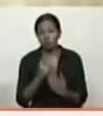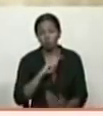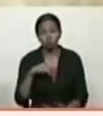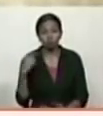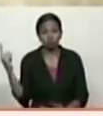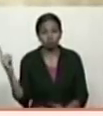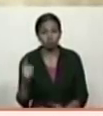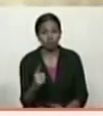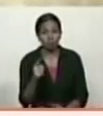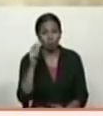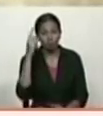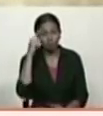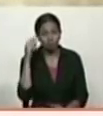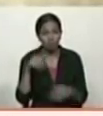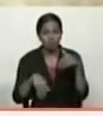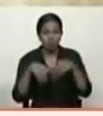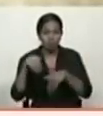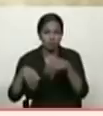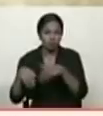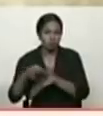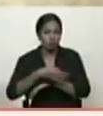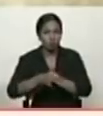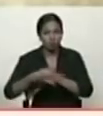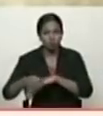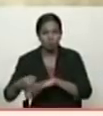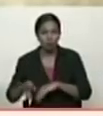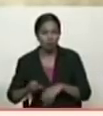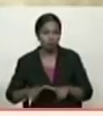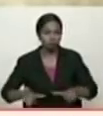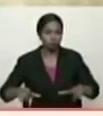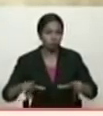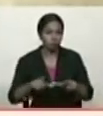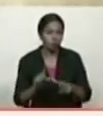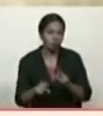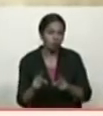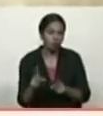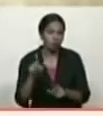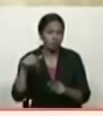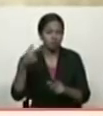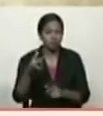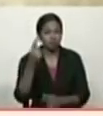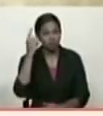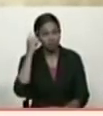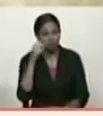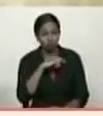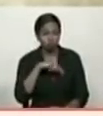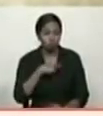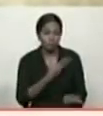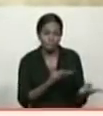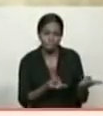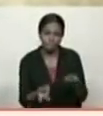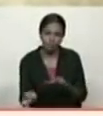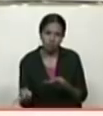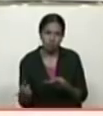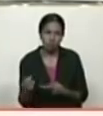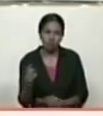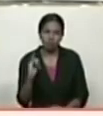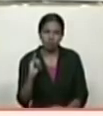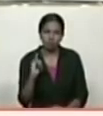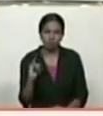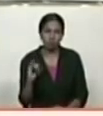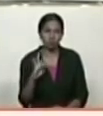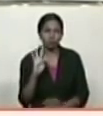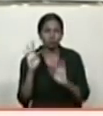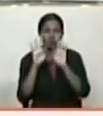las elecciones municipales, locales, allá, y al día siguiente fuimos recibidos en su residencia por